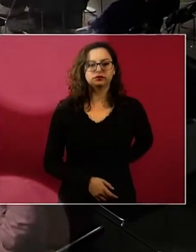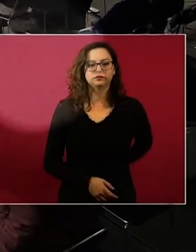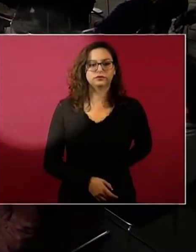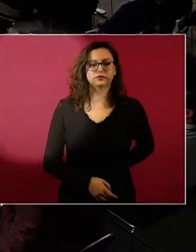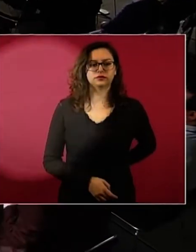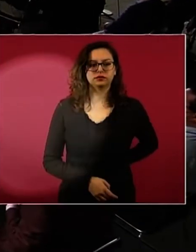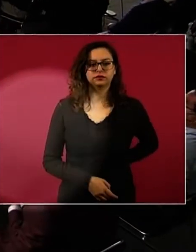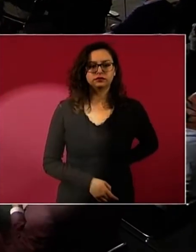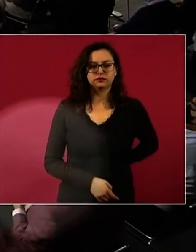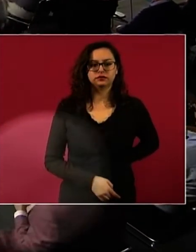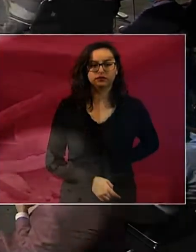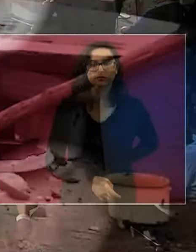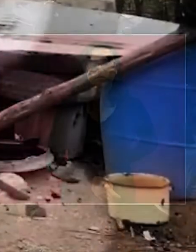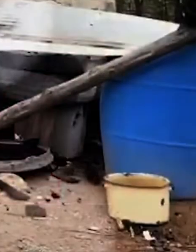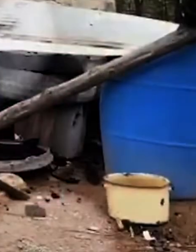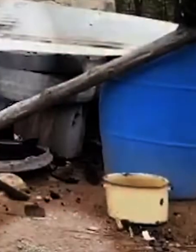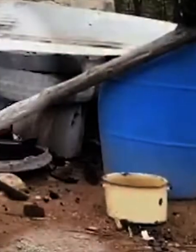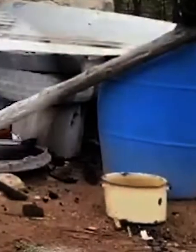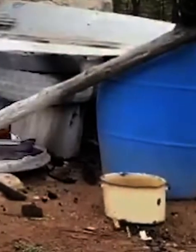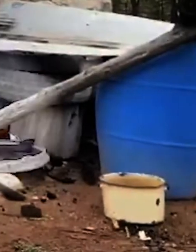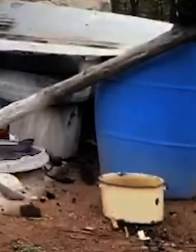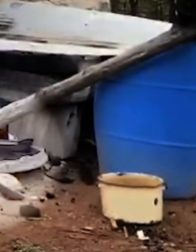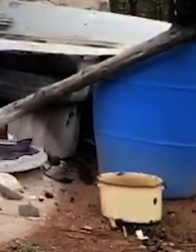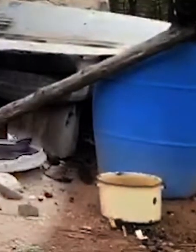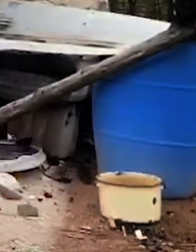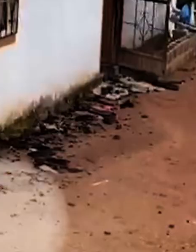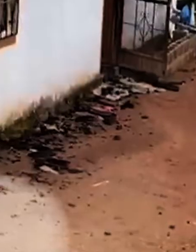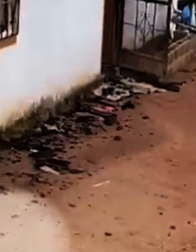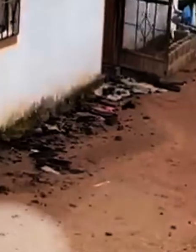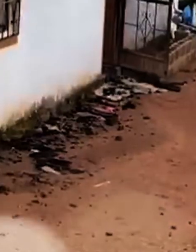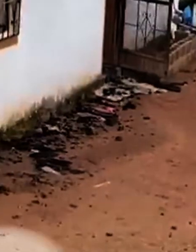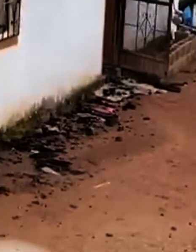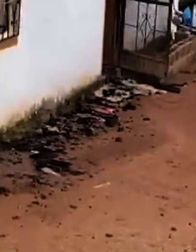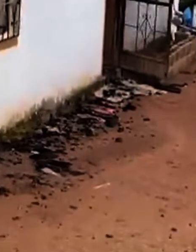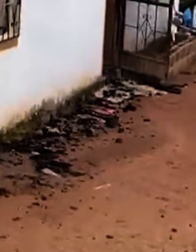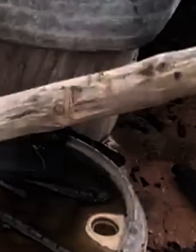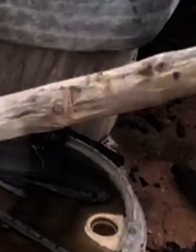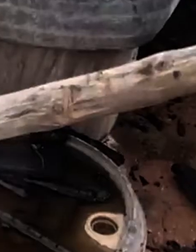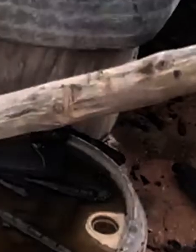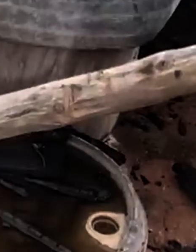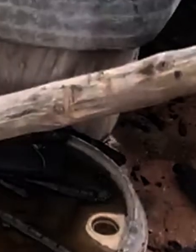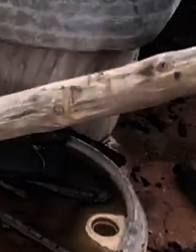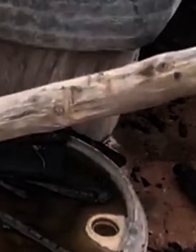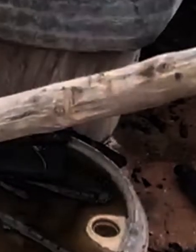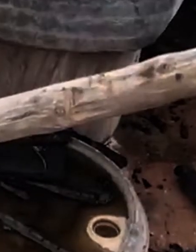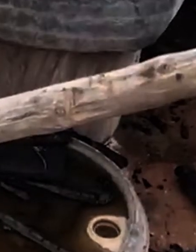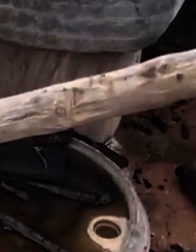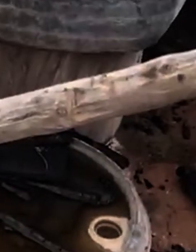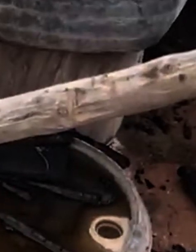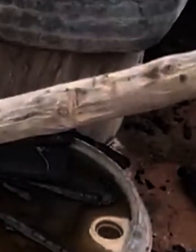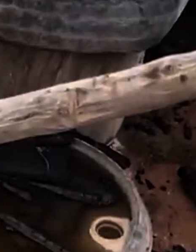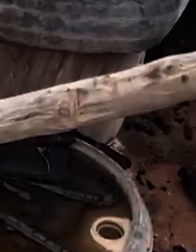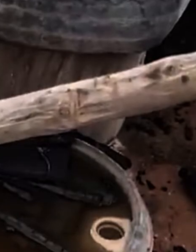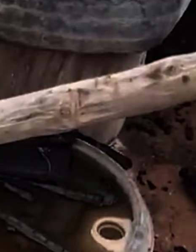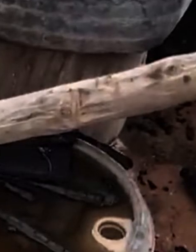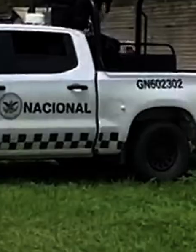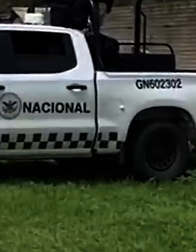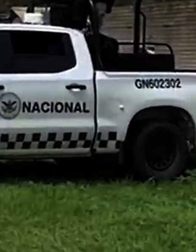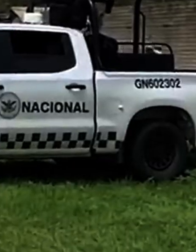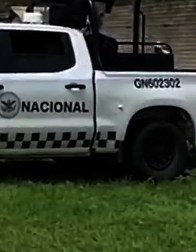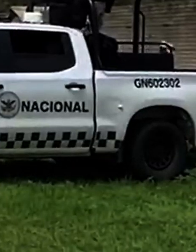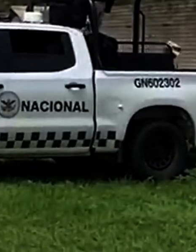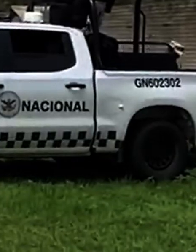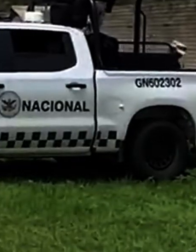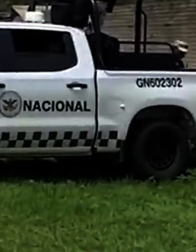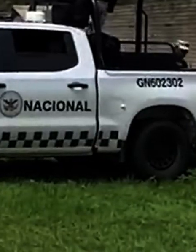El gobierno federal dio a conocer que ya son 13 los detenidos relacionados con José N., alias El Chueco, presunto autor material del asesinato de dos